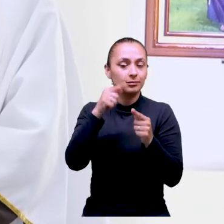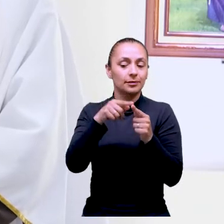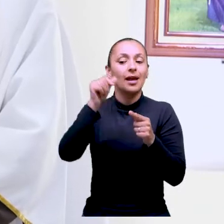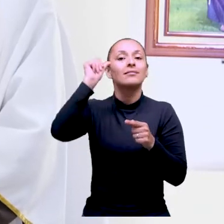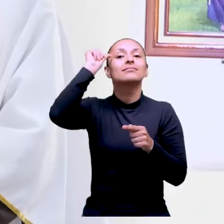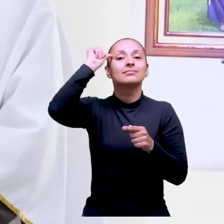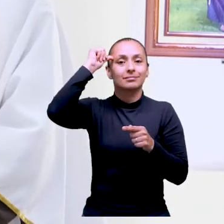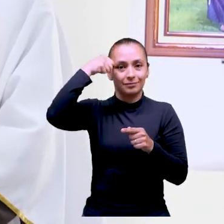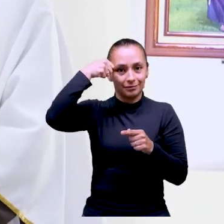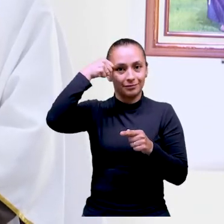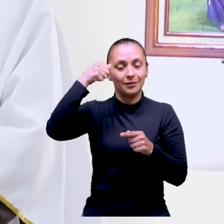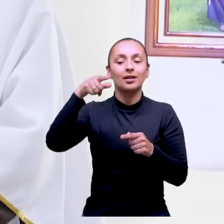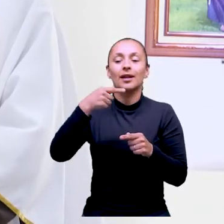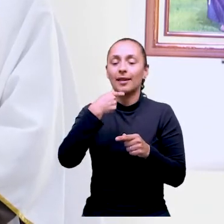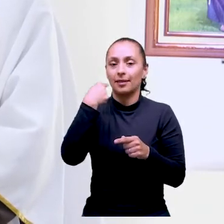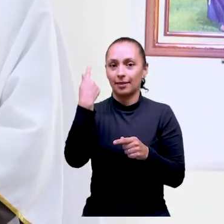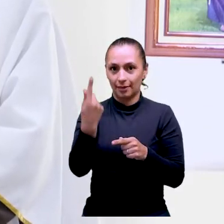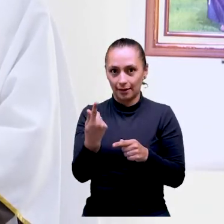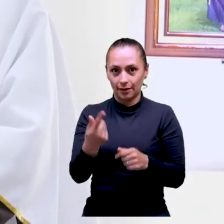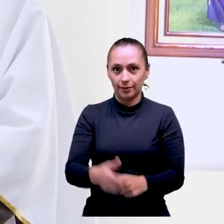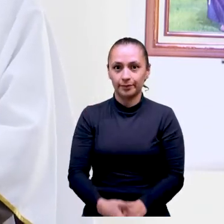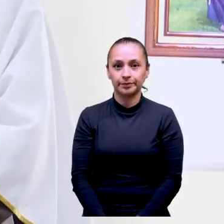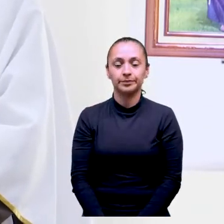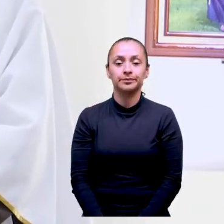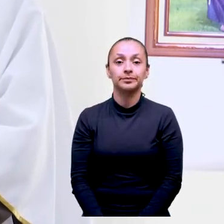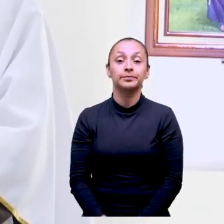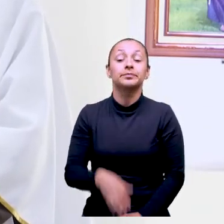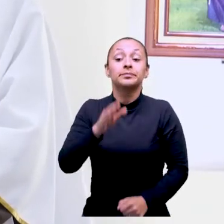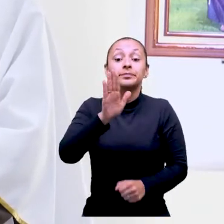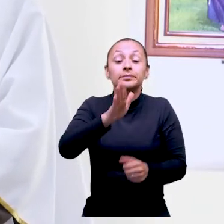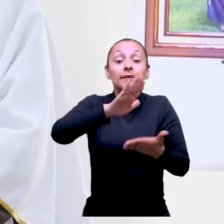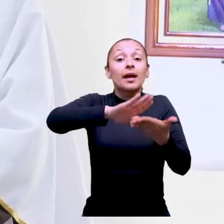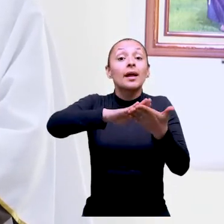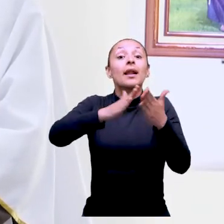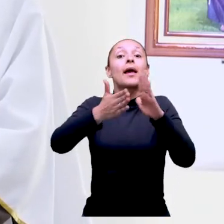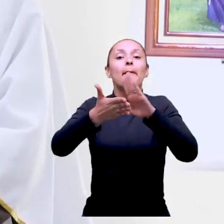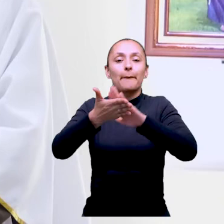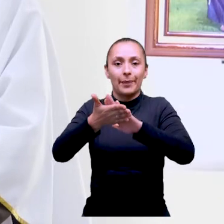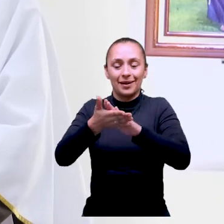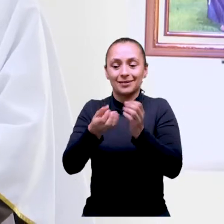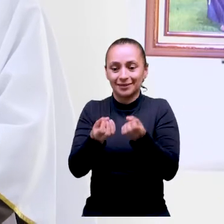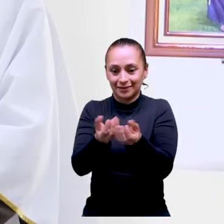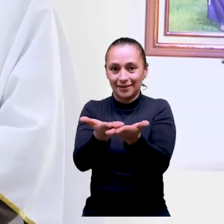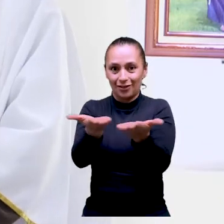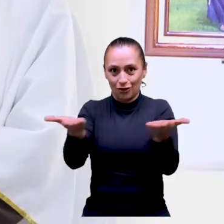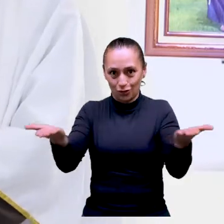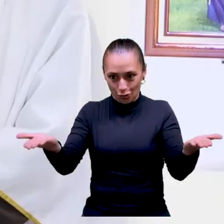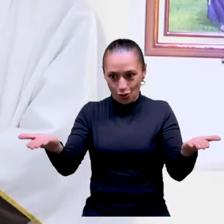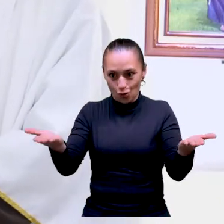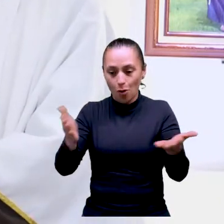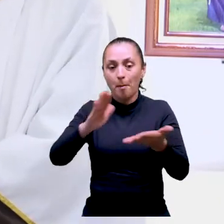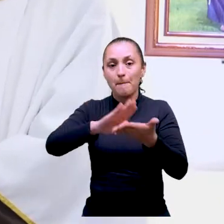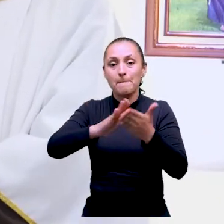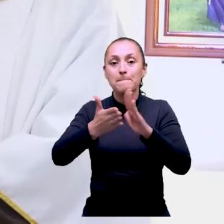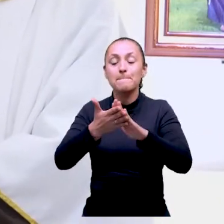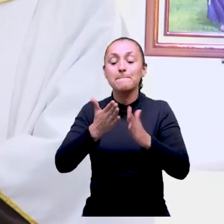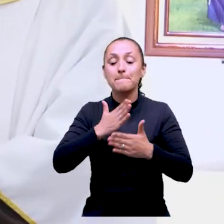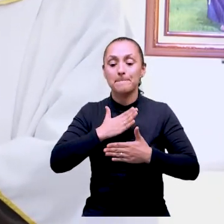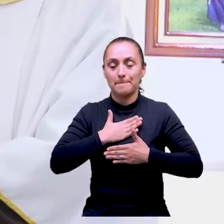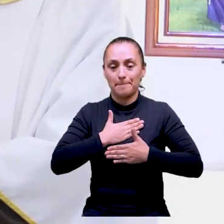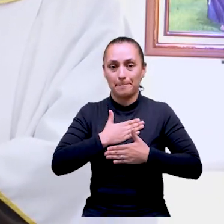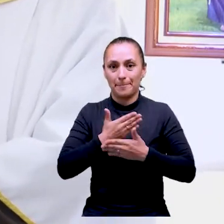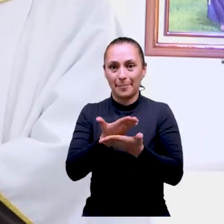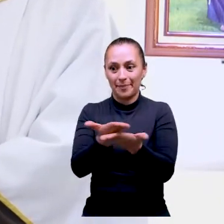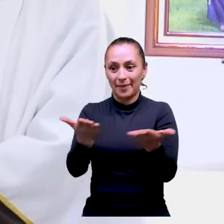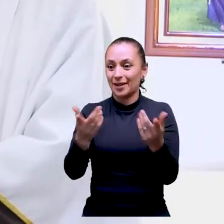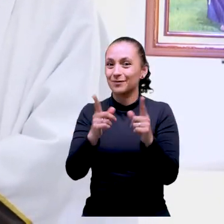todo recordándoles cuánto les he dicho la paz les dejo mi paz